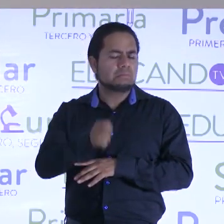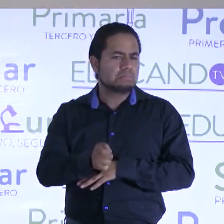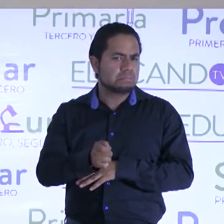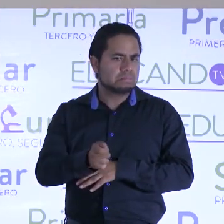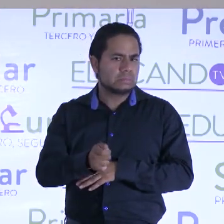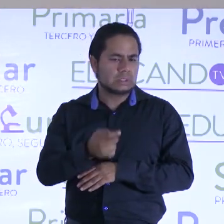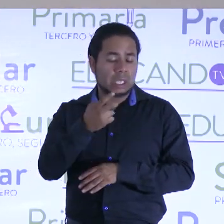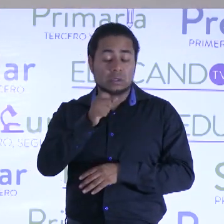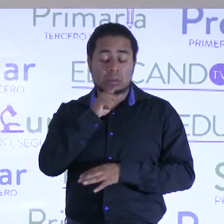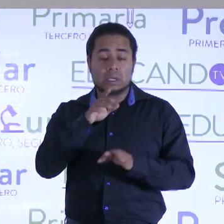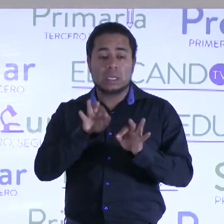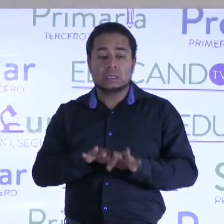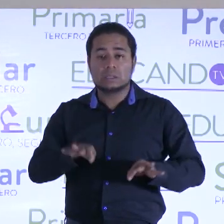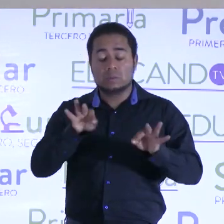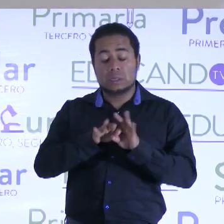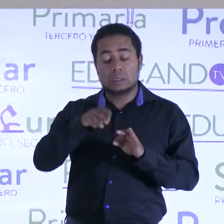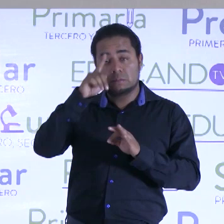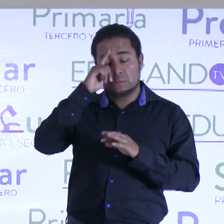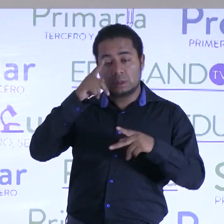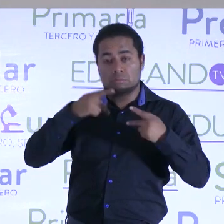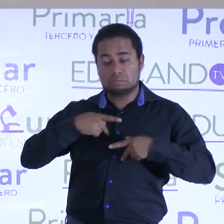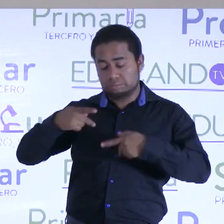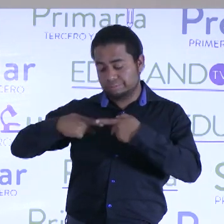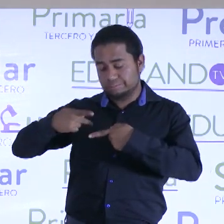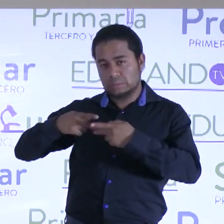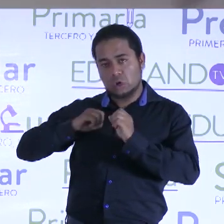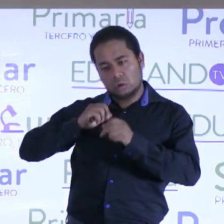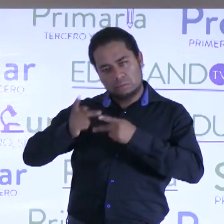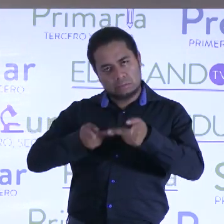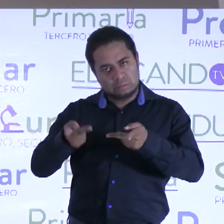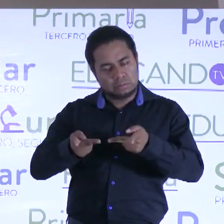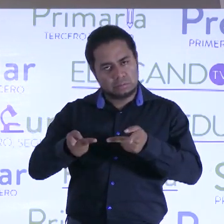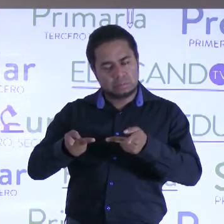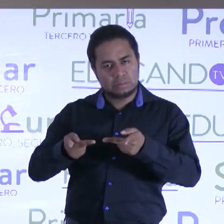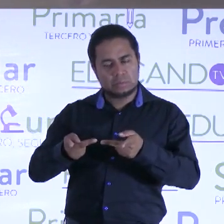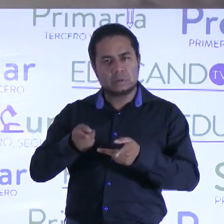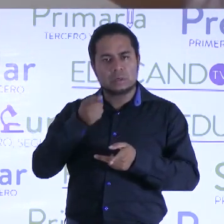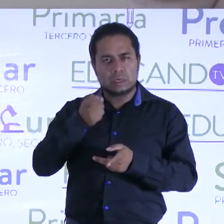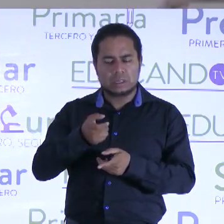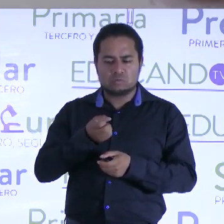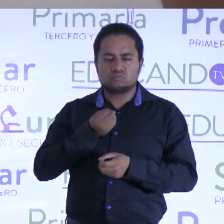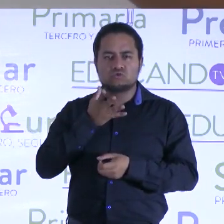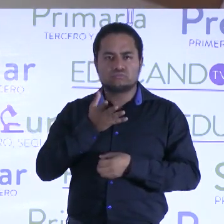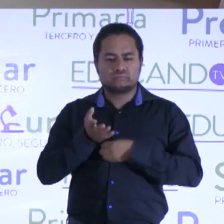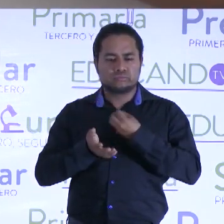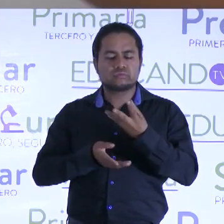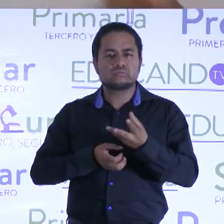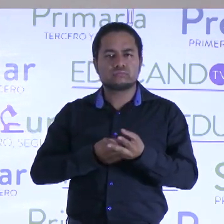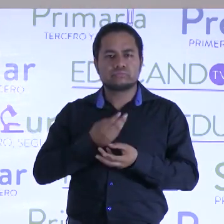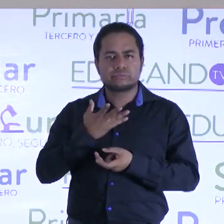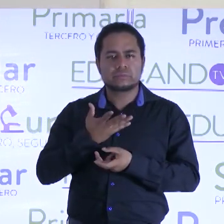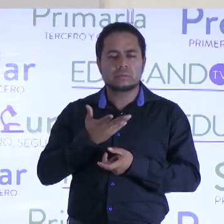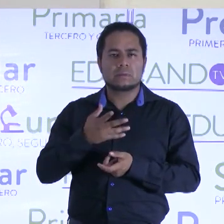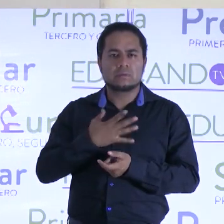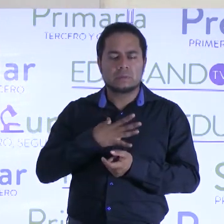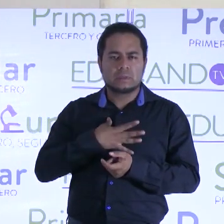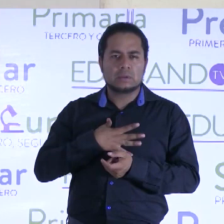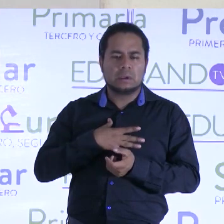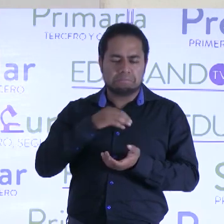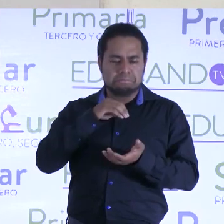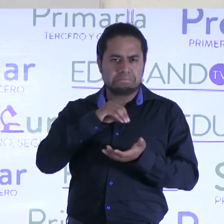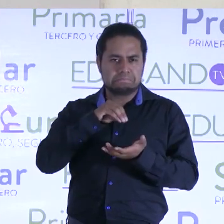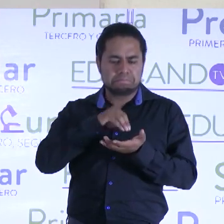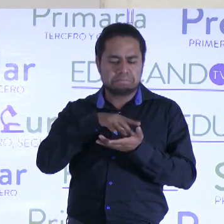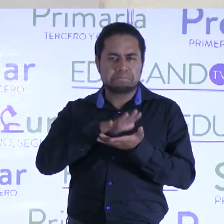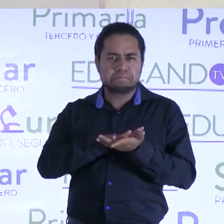relevancia. Relevancia es fundamental para que el entrevistador o entrevistado